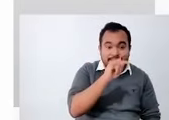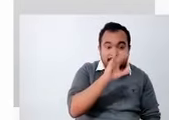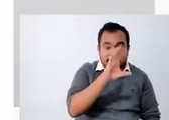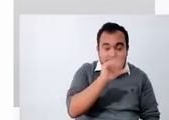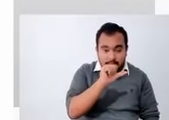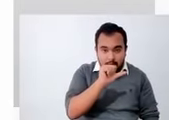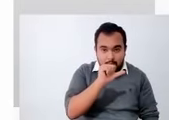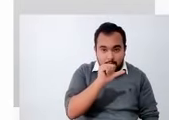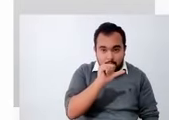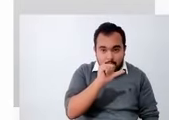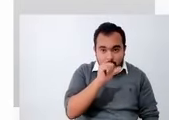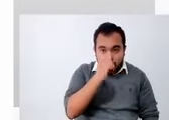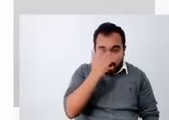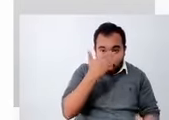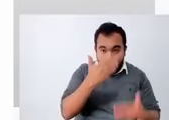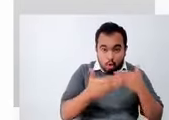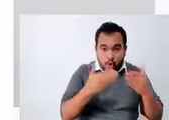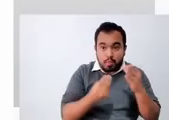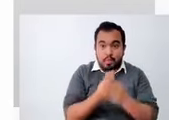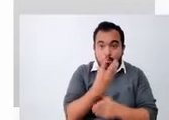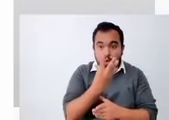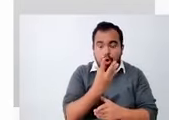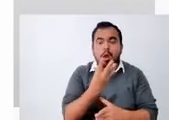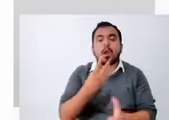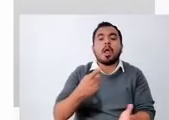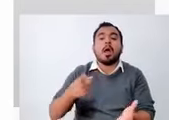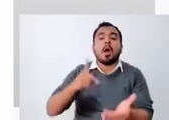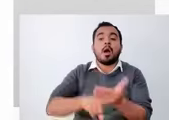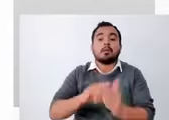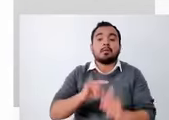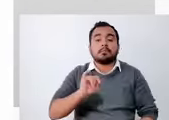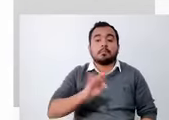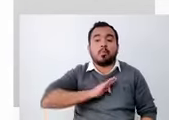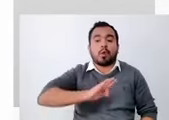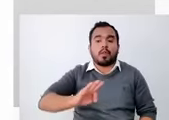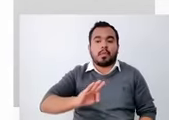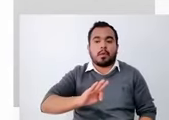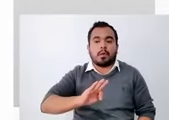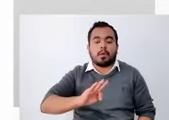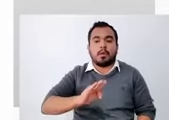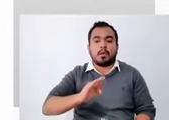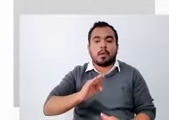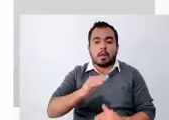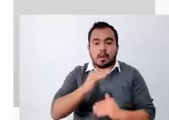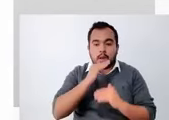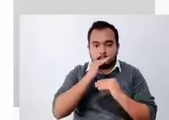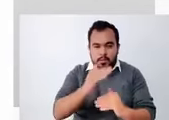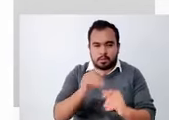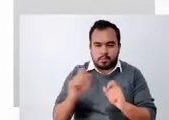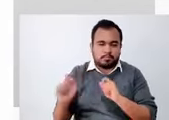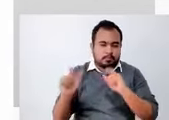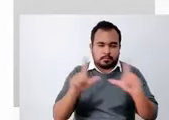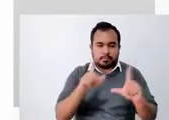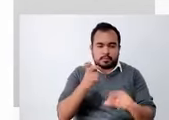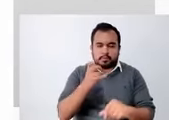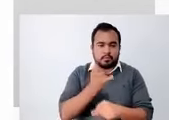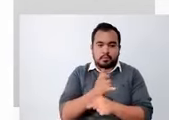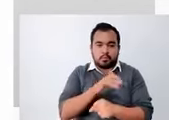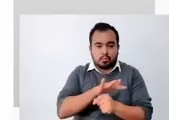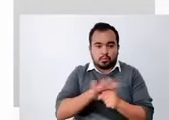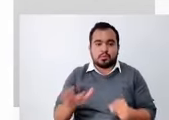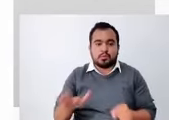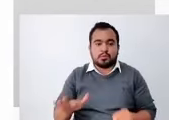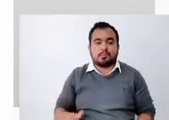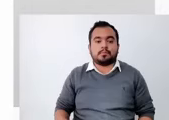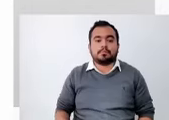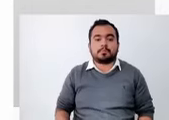ex novo. Se dice que el merecimiento no puede fundamentar la pena, pero sí puede limitarla. Veremos en la siguiente diapositiva que eso es imposible. Y se